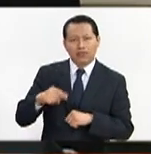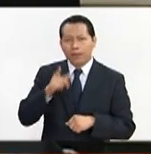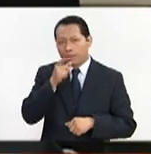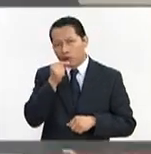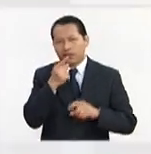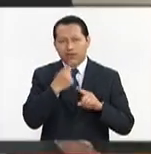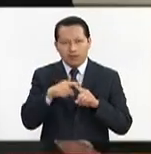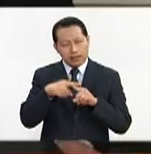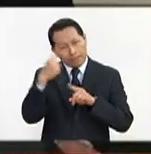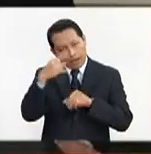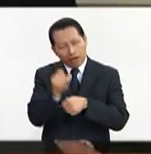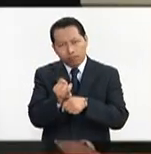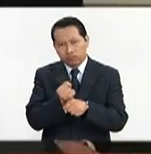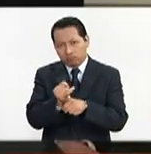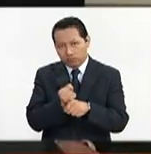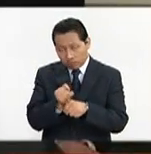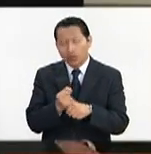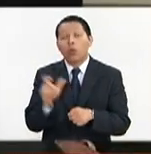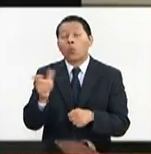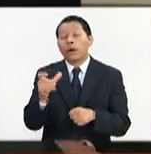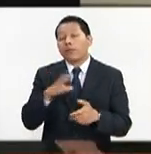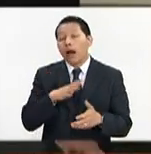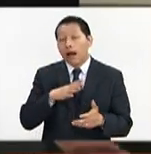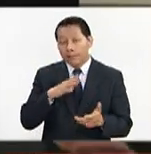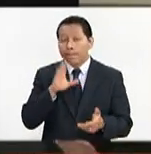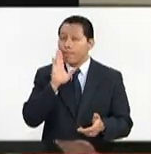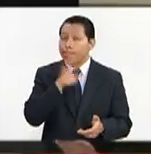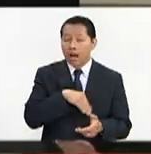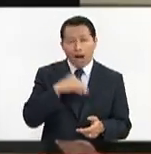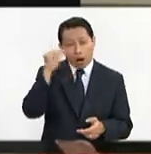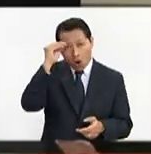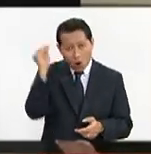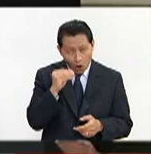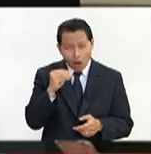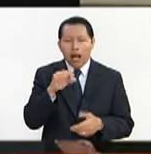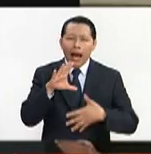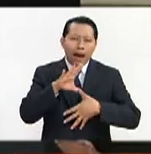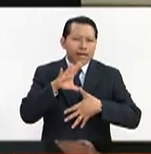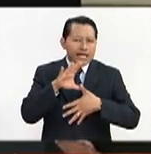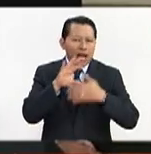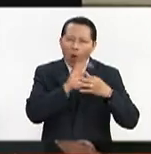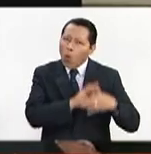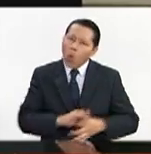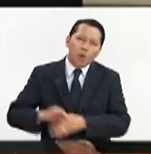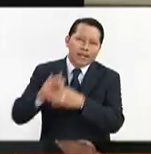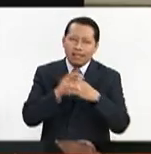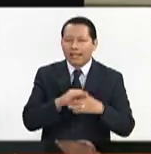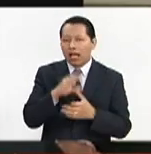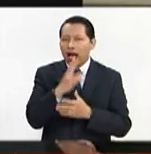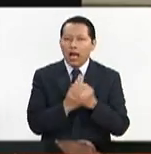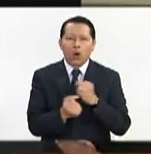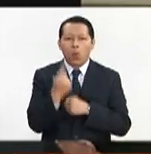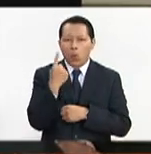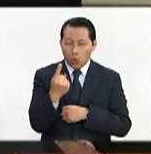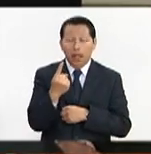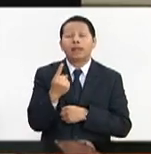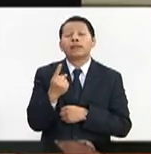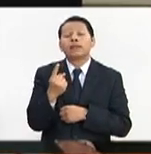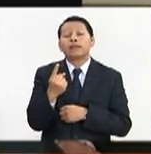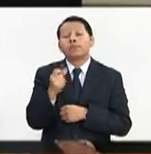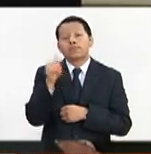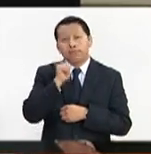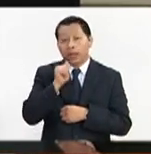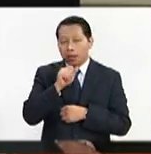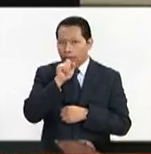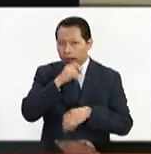en la investigación. En momentos de tragedia y horror, América viene unida como una y como siempre. Tenemos que invocar